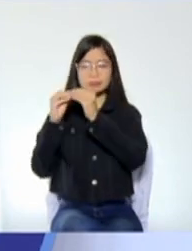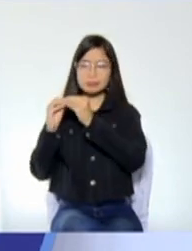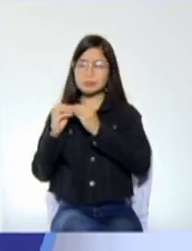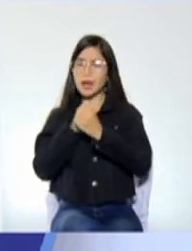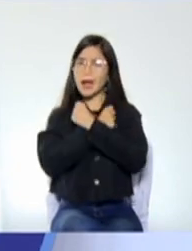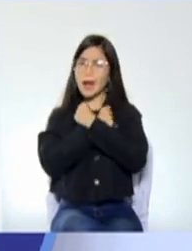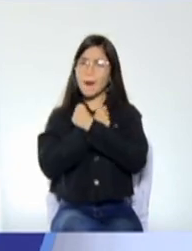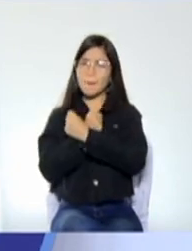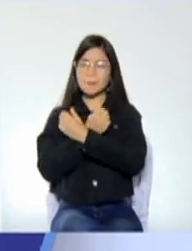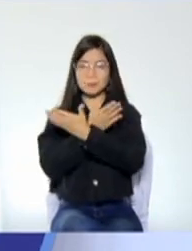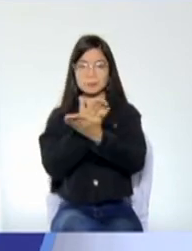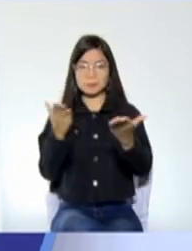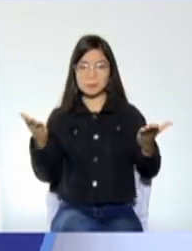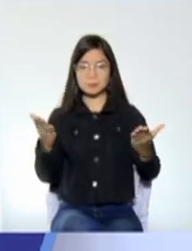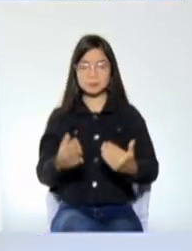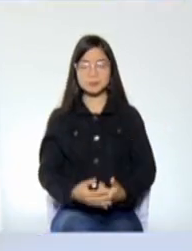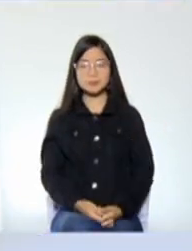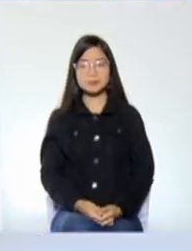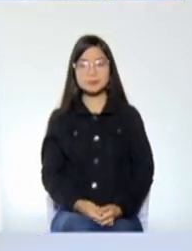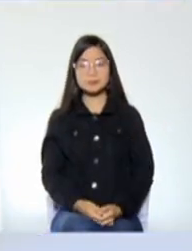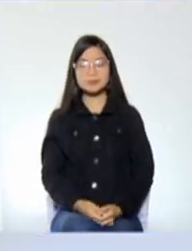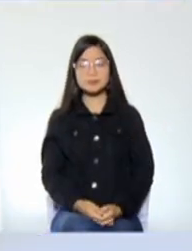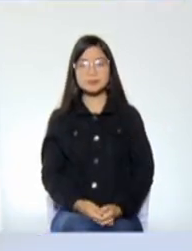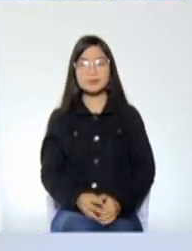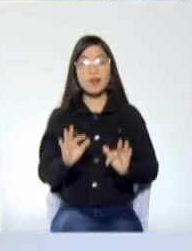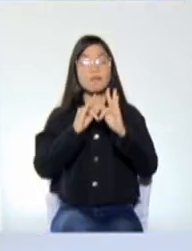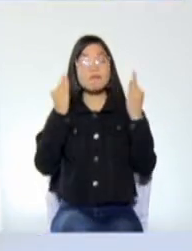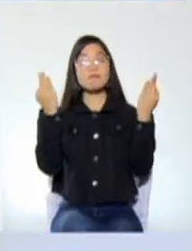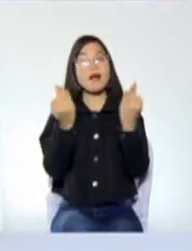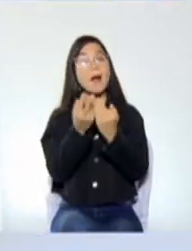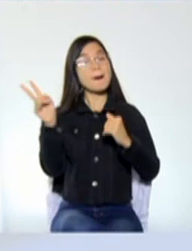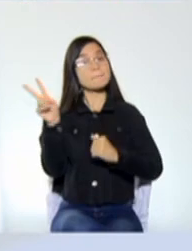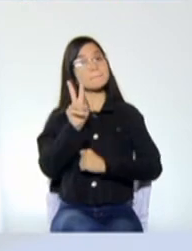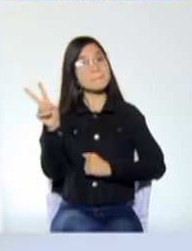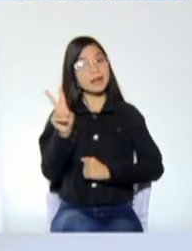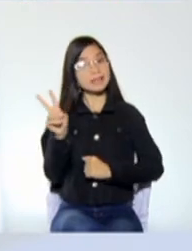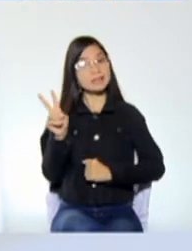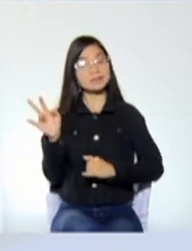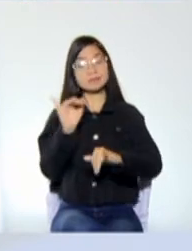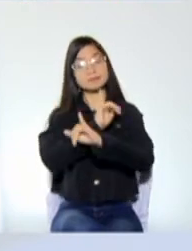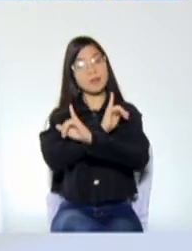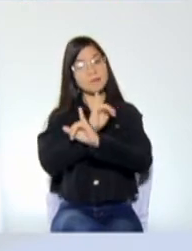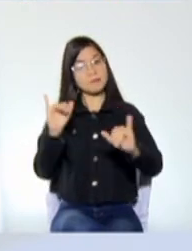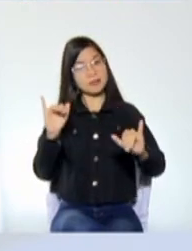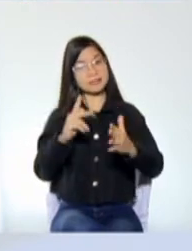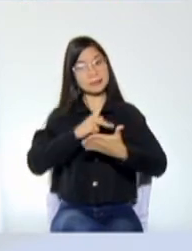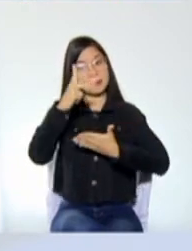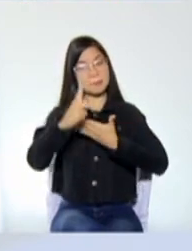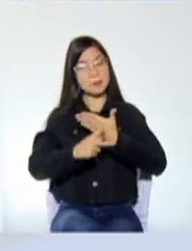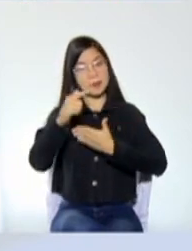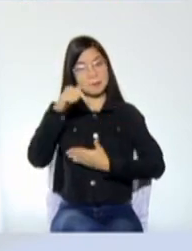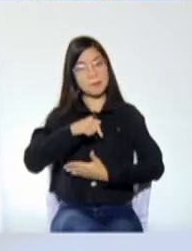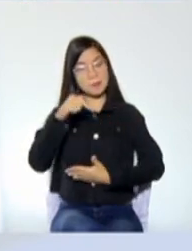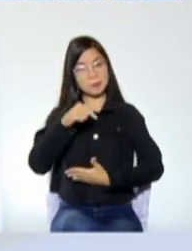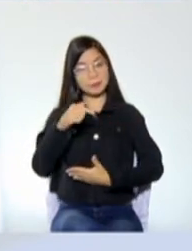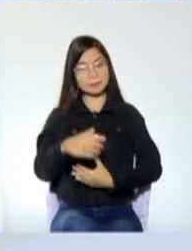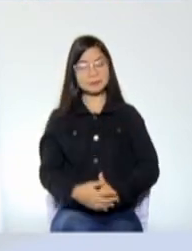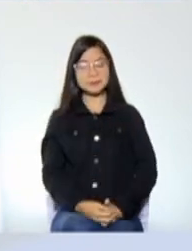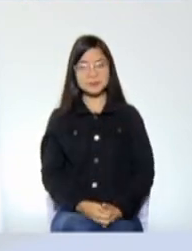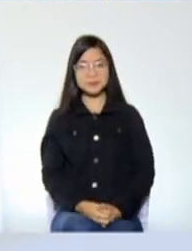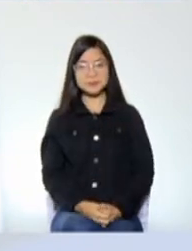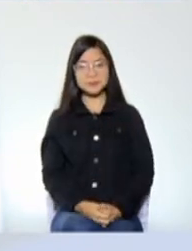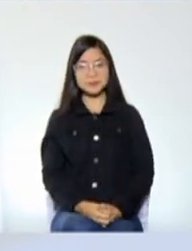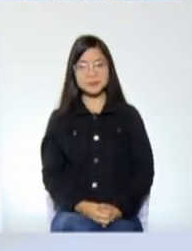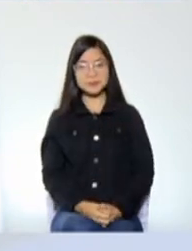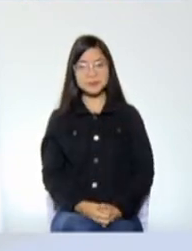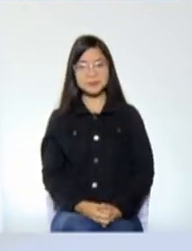cariño para todos ustedes. Familia venezolana, llegamos al final de nuestra programación, pero por el día de